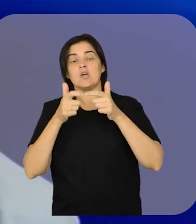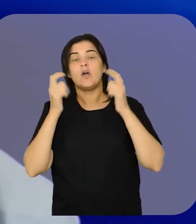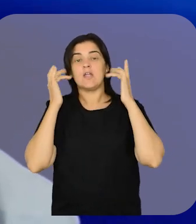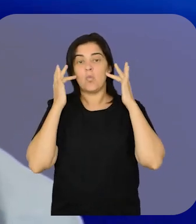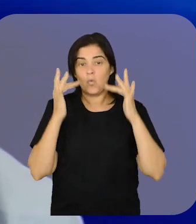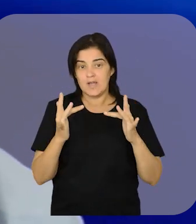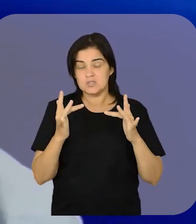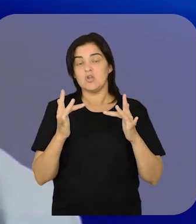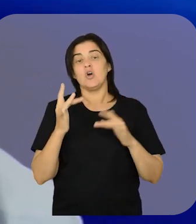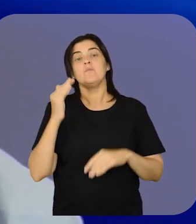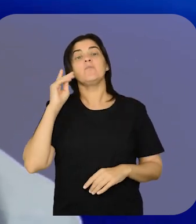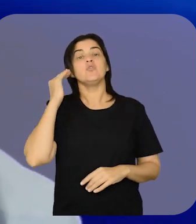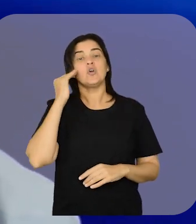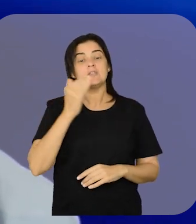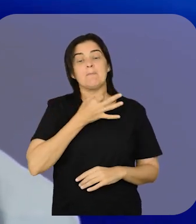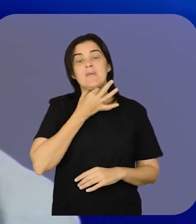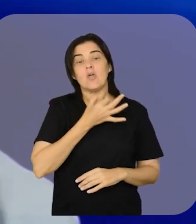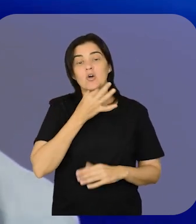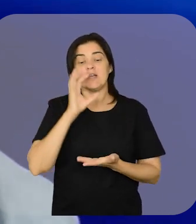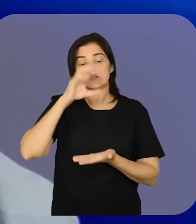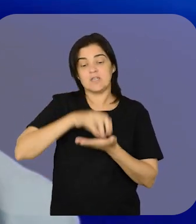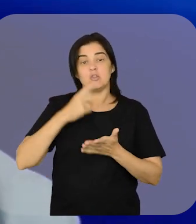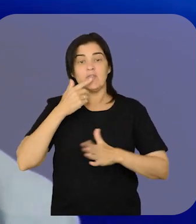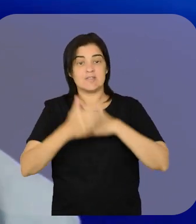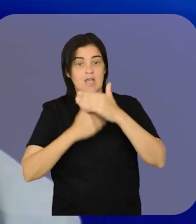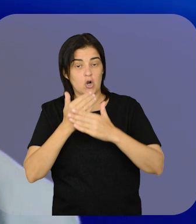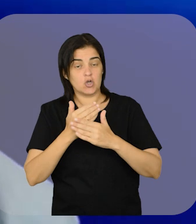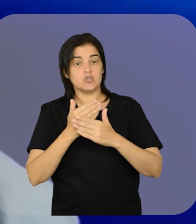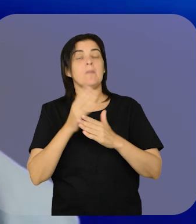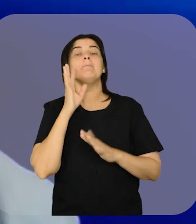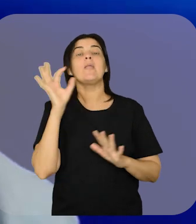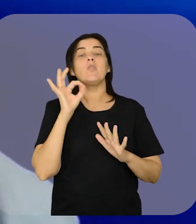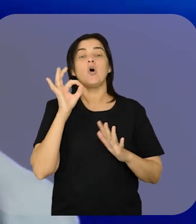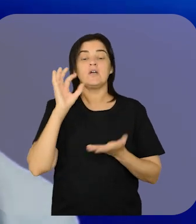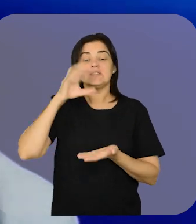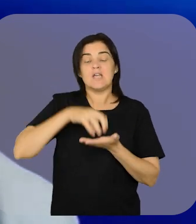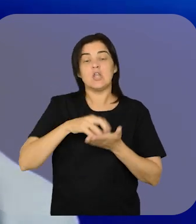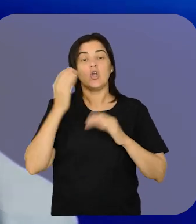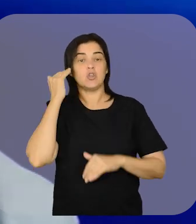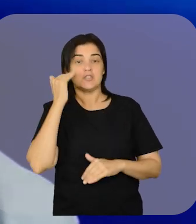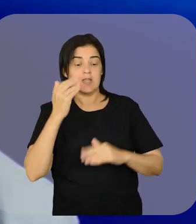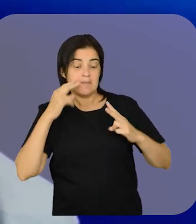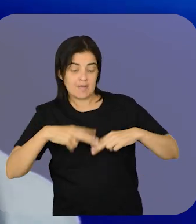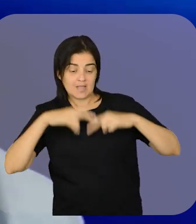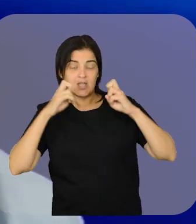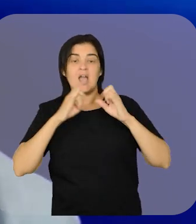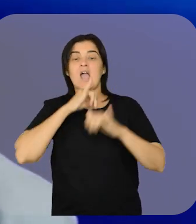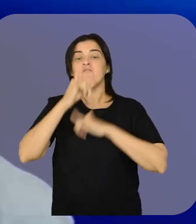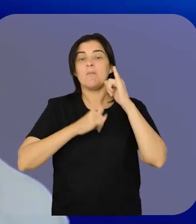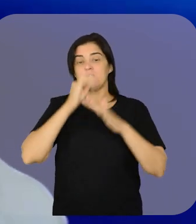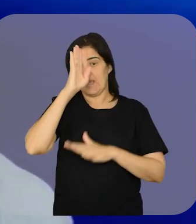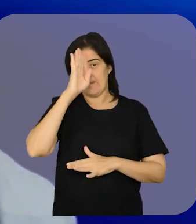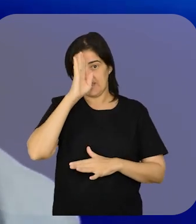Educación, docente de pedagogía del Centro de Desarrollo, del Centro de Docencia, Investigación e Información en